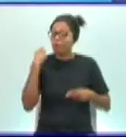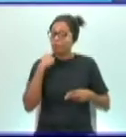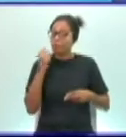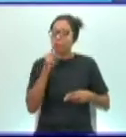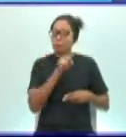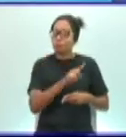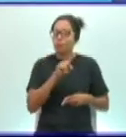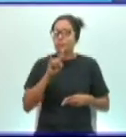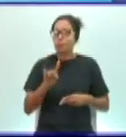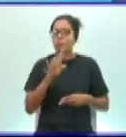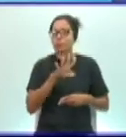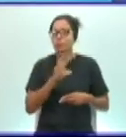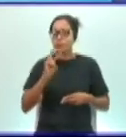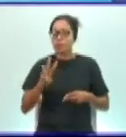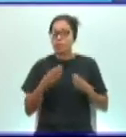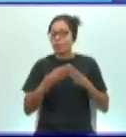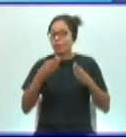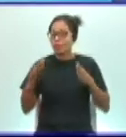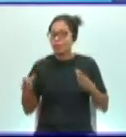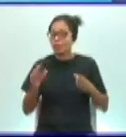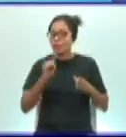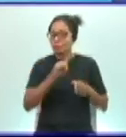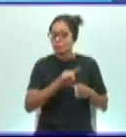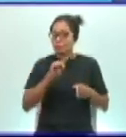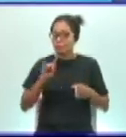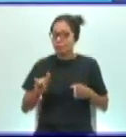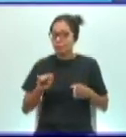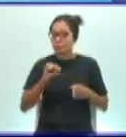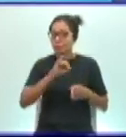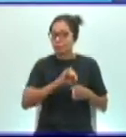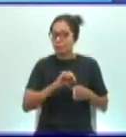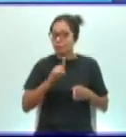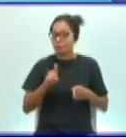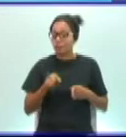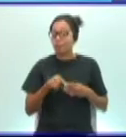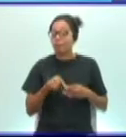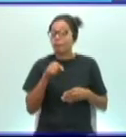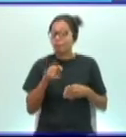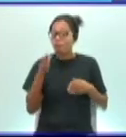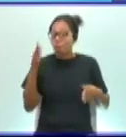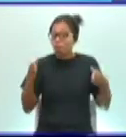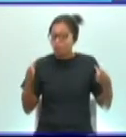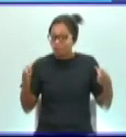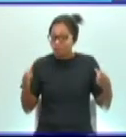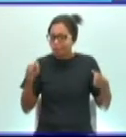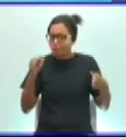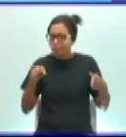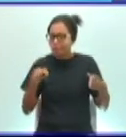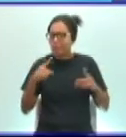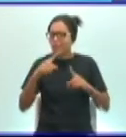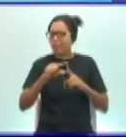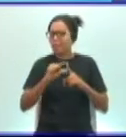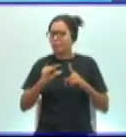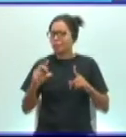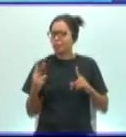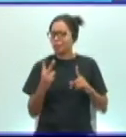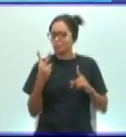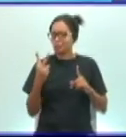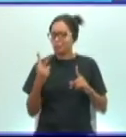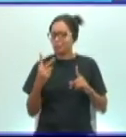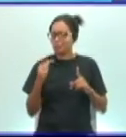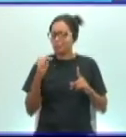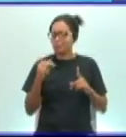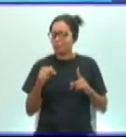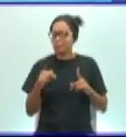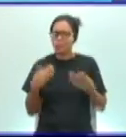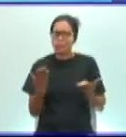1953 a 1961. En ese gran periodo que abarca ya dos temas históricos, vamos a trabajar